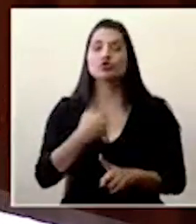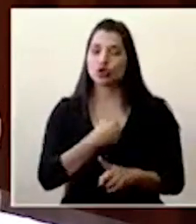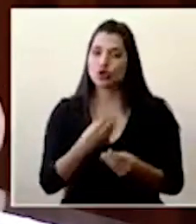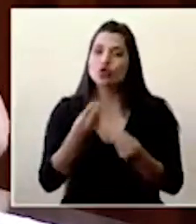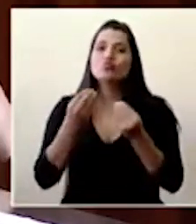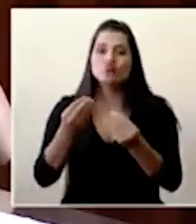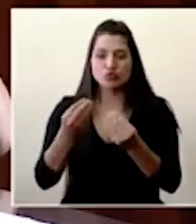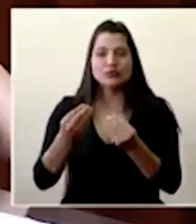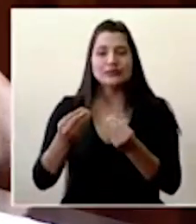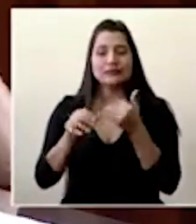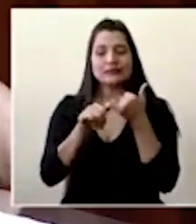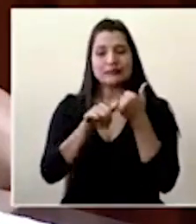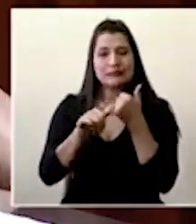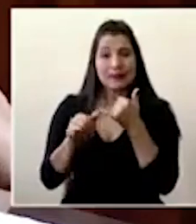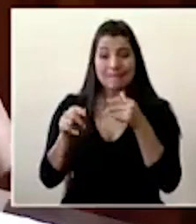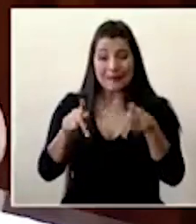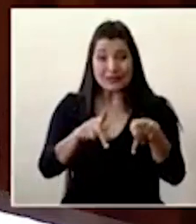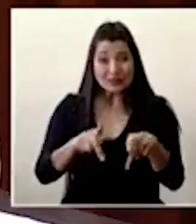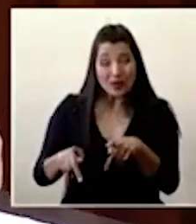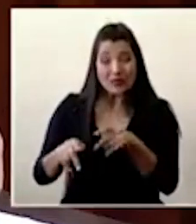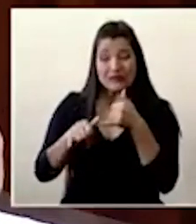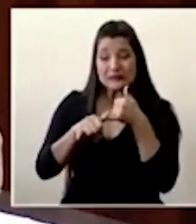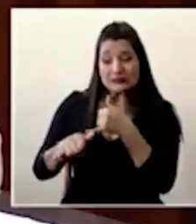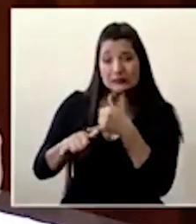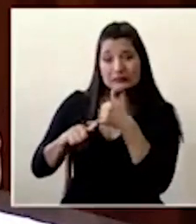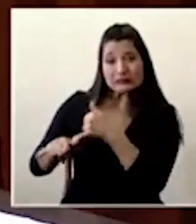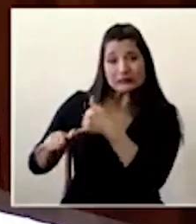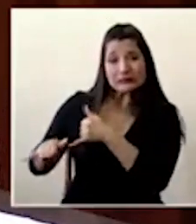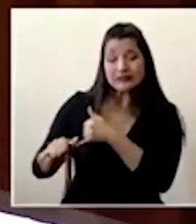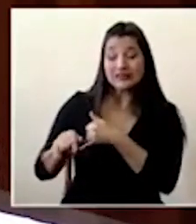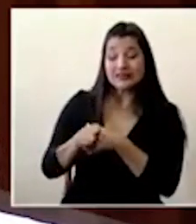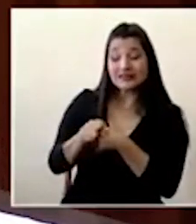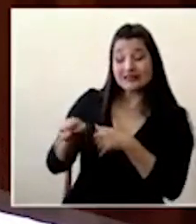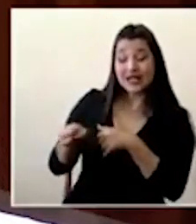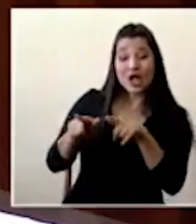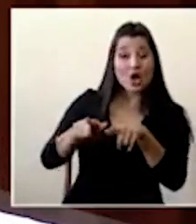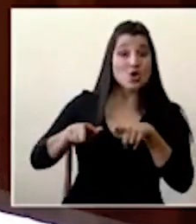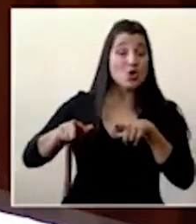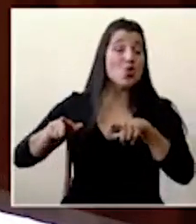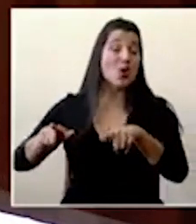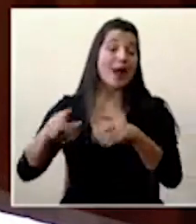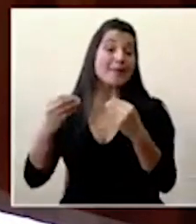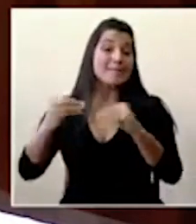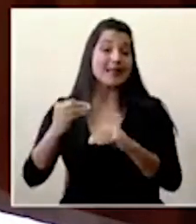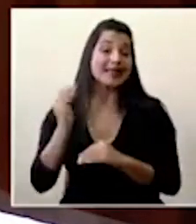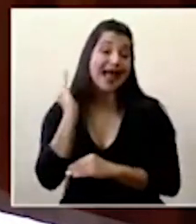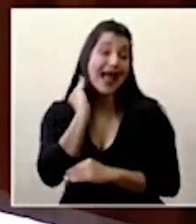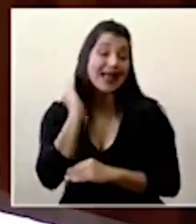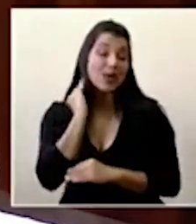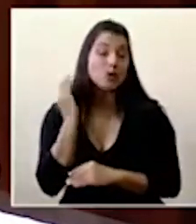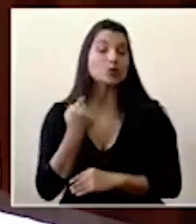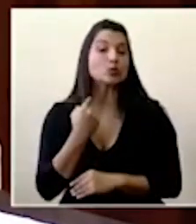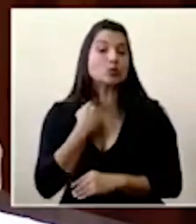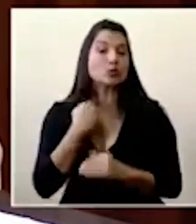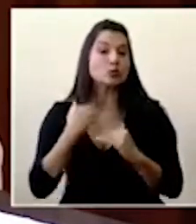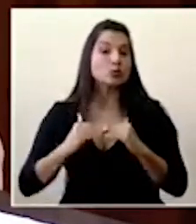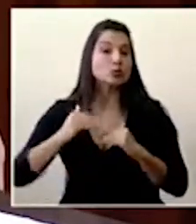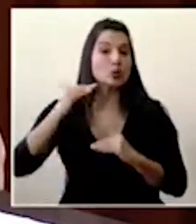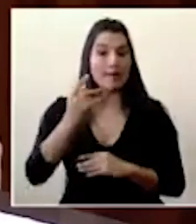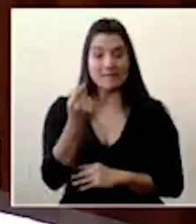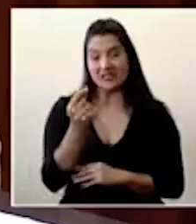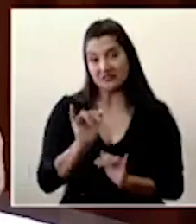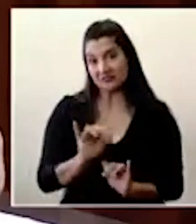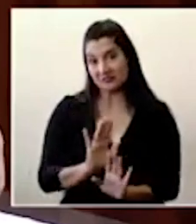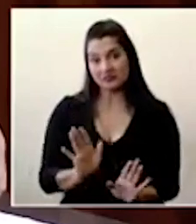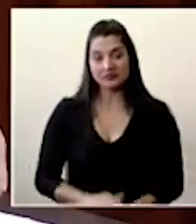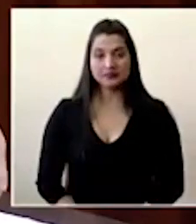que no son las formales, en qué lugares se está colocando el precio del alcohol a un precio superior. Yo creo que eso sería.